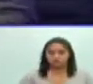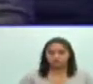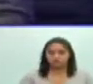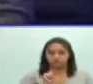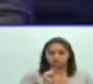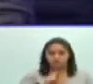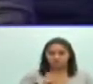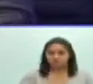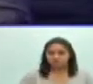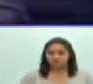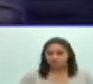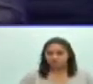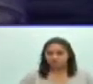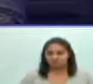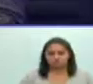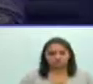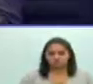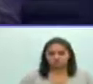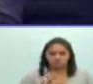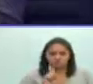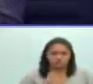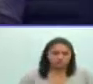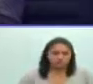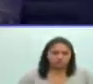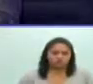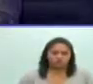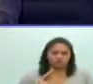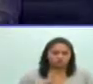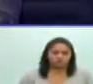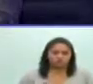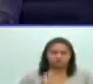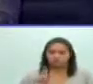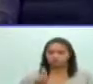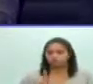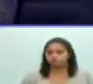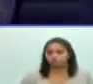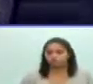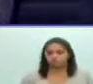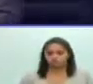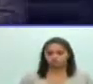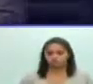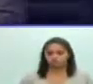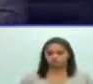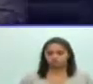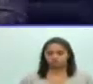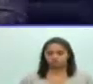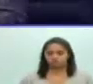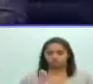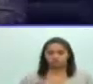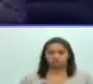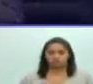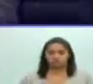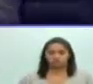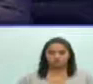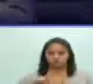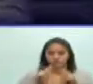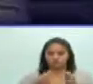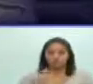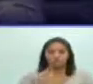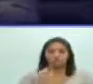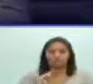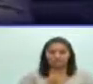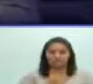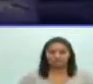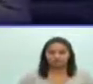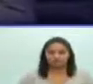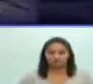y utilizo el tú, o otra variante, por ejemplo, digo traje un regalo para ti en lugar de decir tú, porque